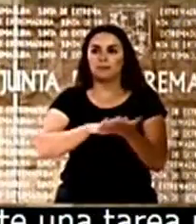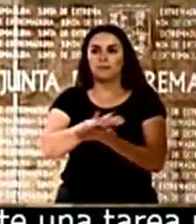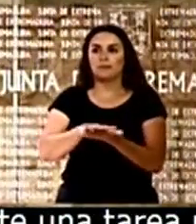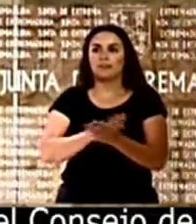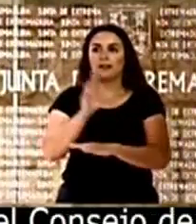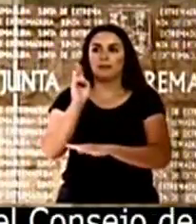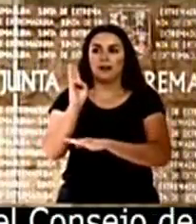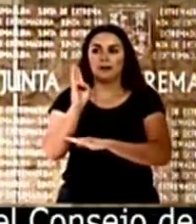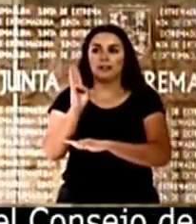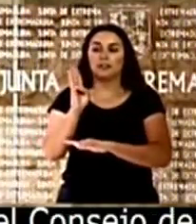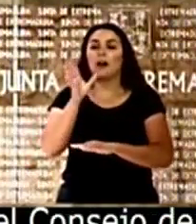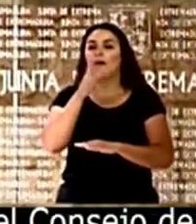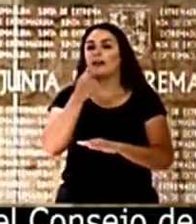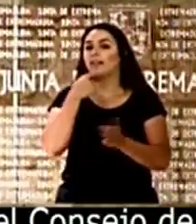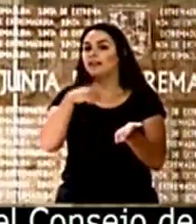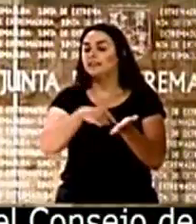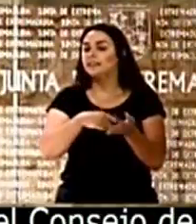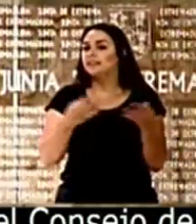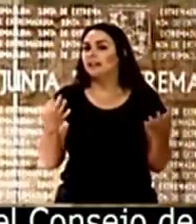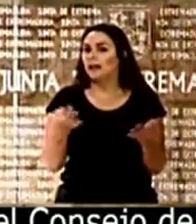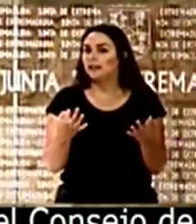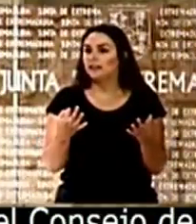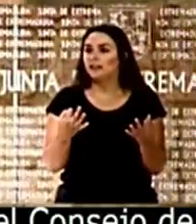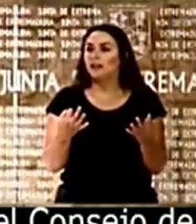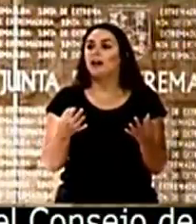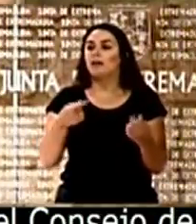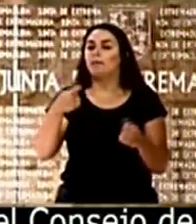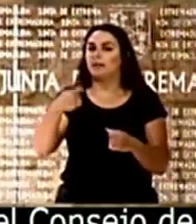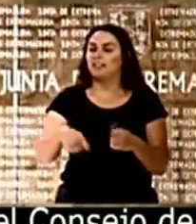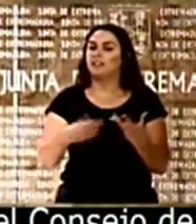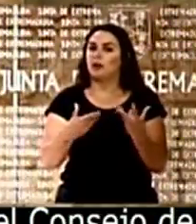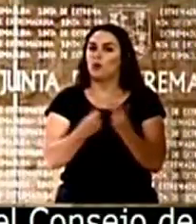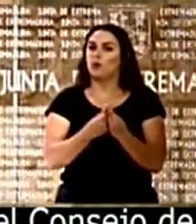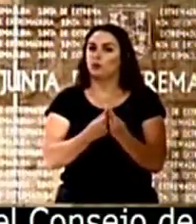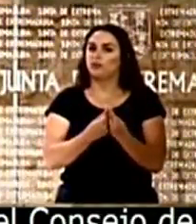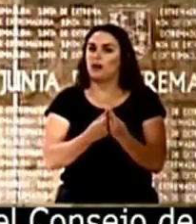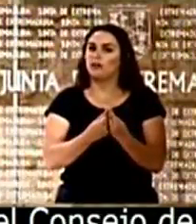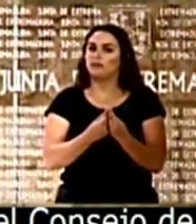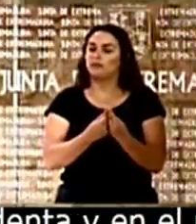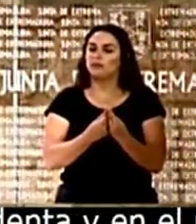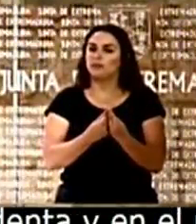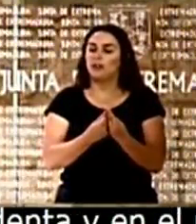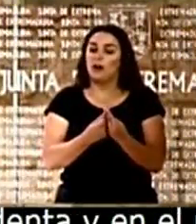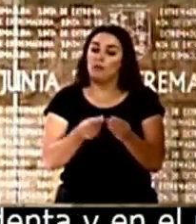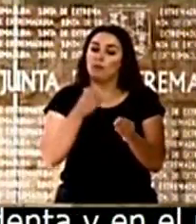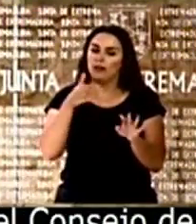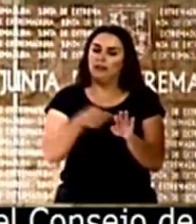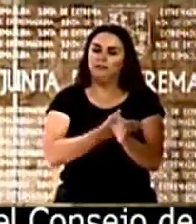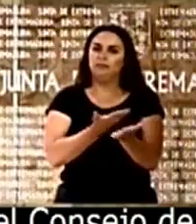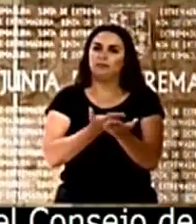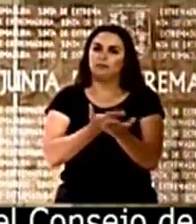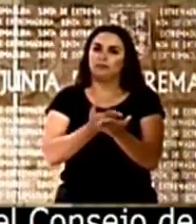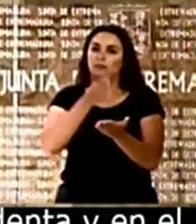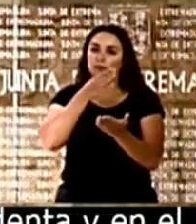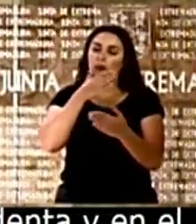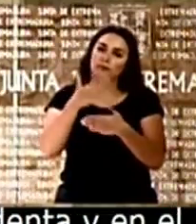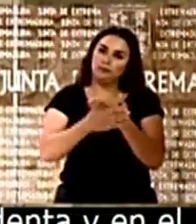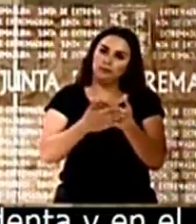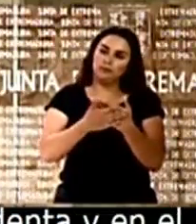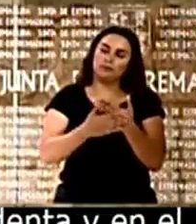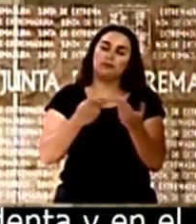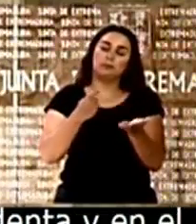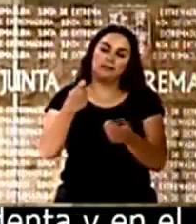Parlamento, señalaba al presidente de la Junta, que fue el que lo solicitó por conducto del presidente, una serie